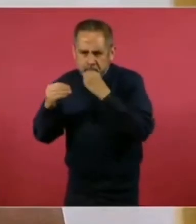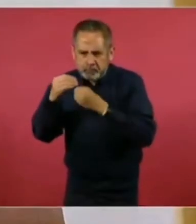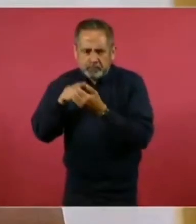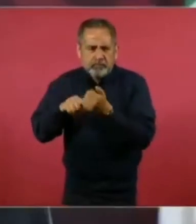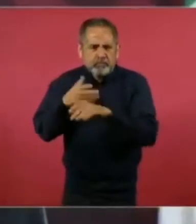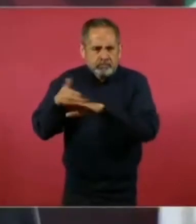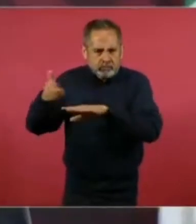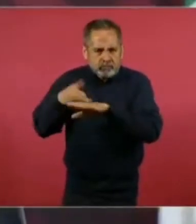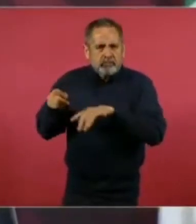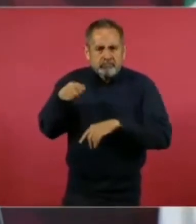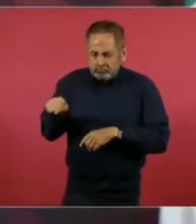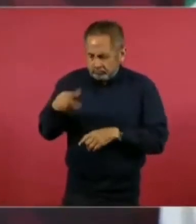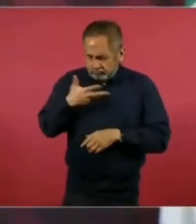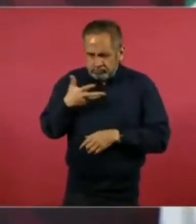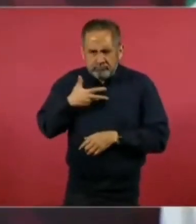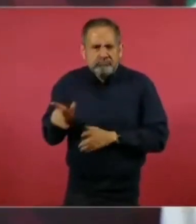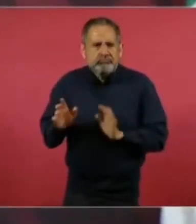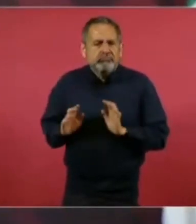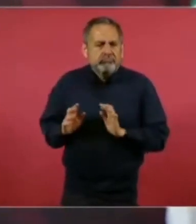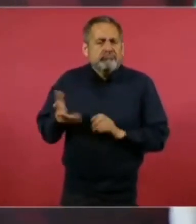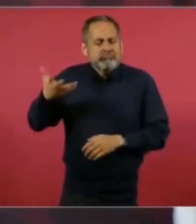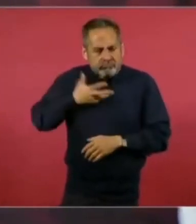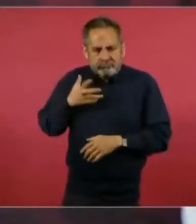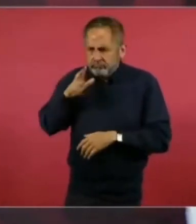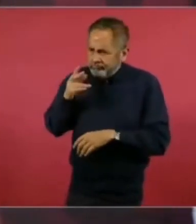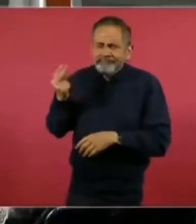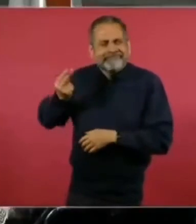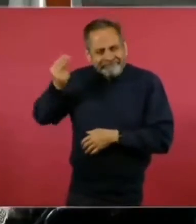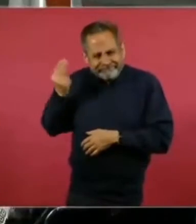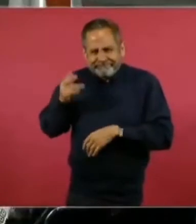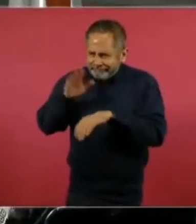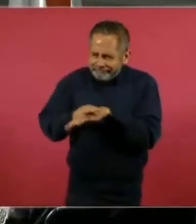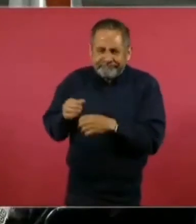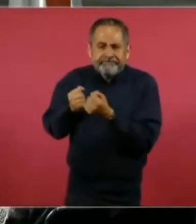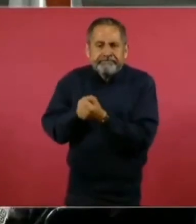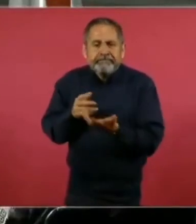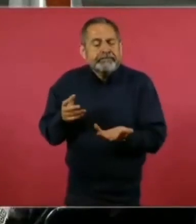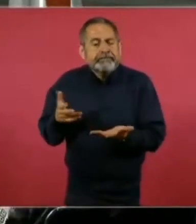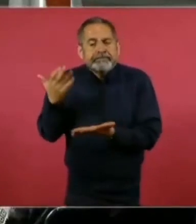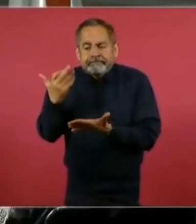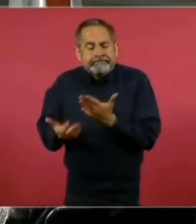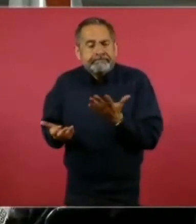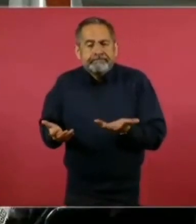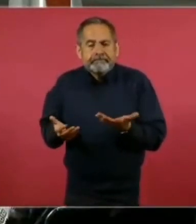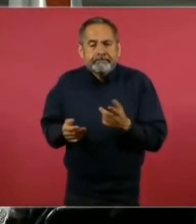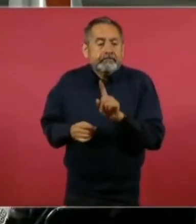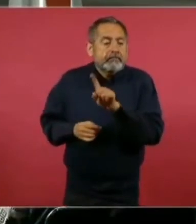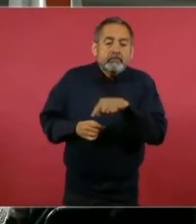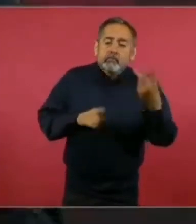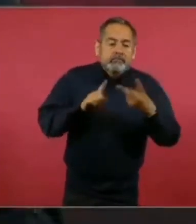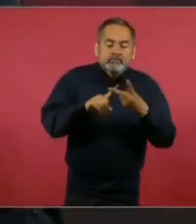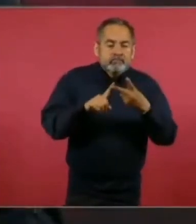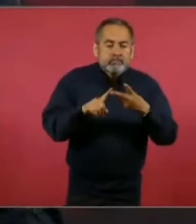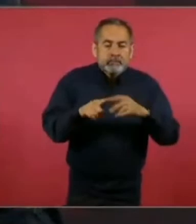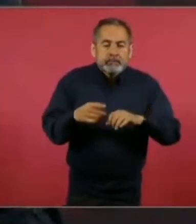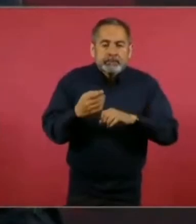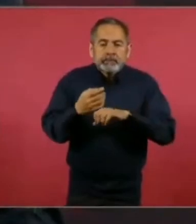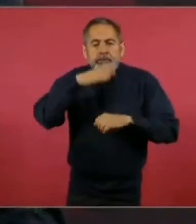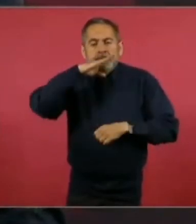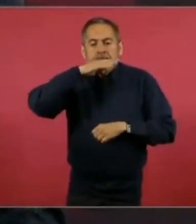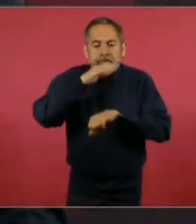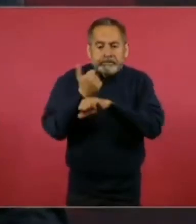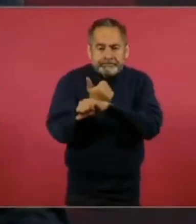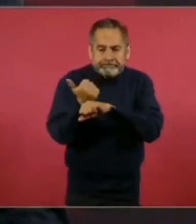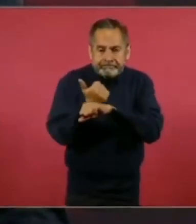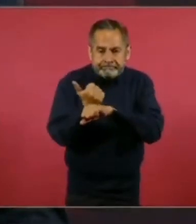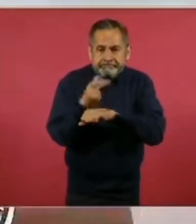Consumo humano. Para el consumo humano. Sí, señor. Pero no en el maíz amarillo,